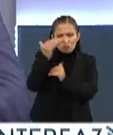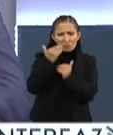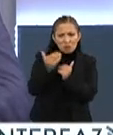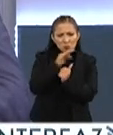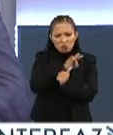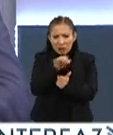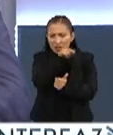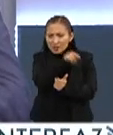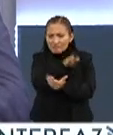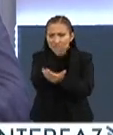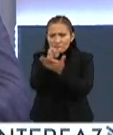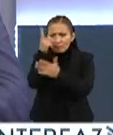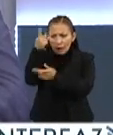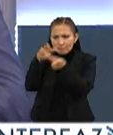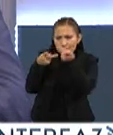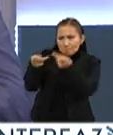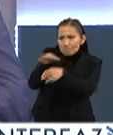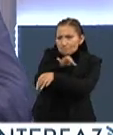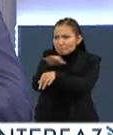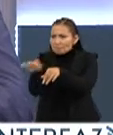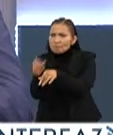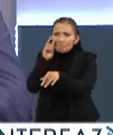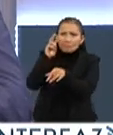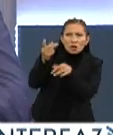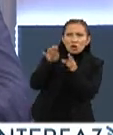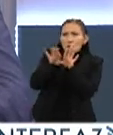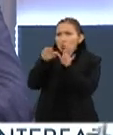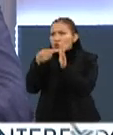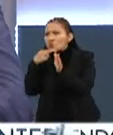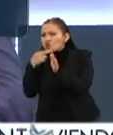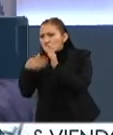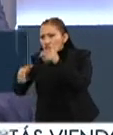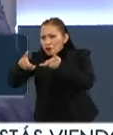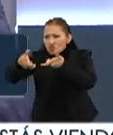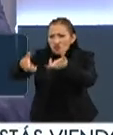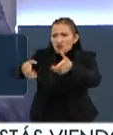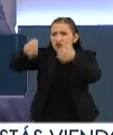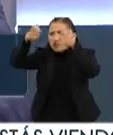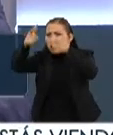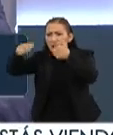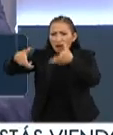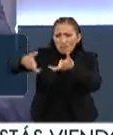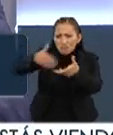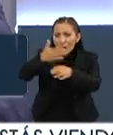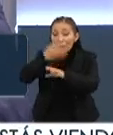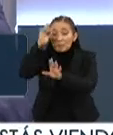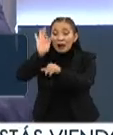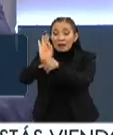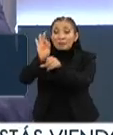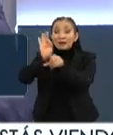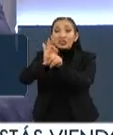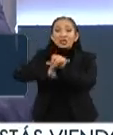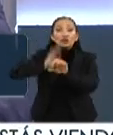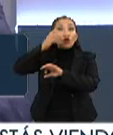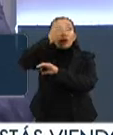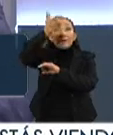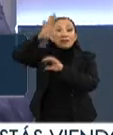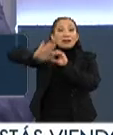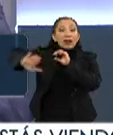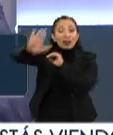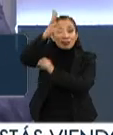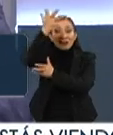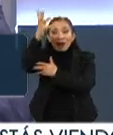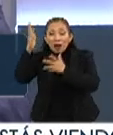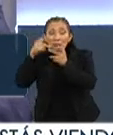la capacidad de la planeación, diseño y operación de la infraestructura para la protección del medio ambiente. Tal